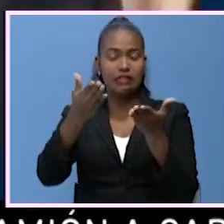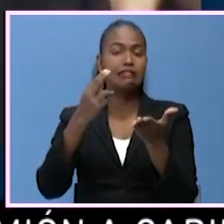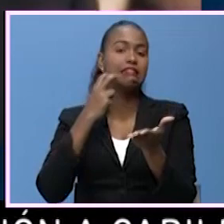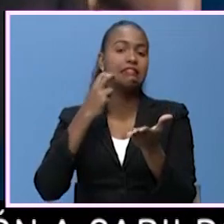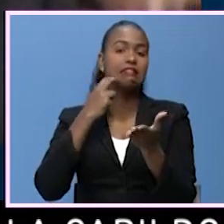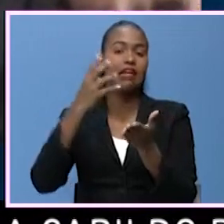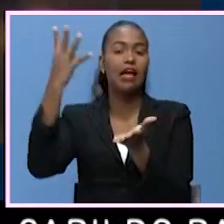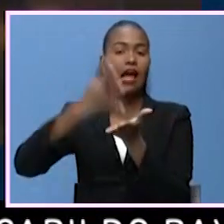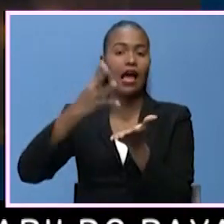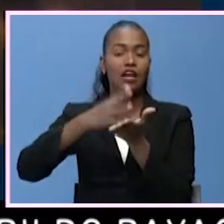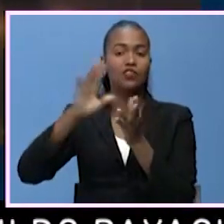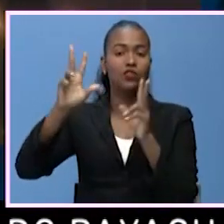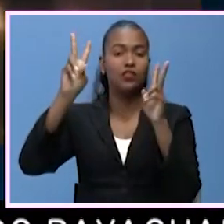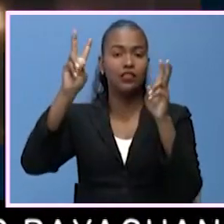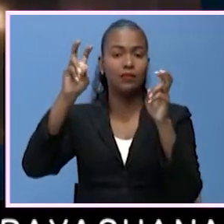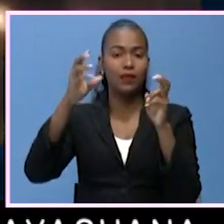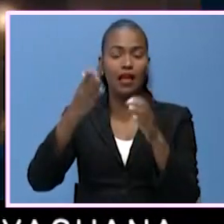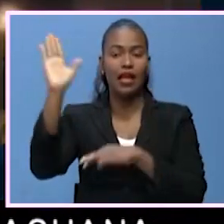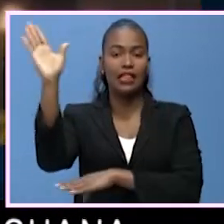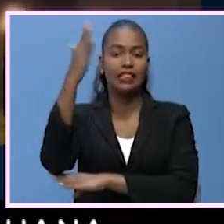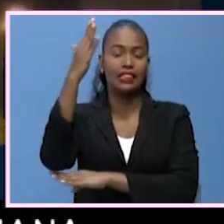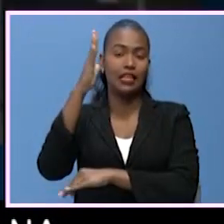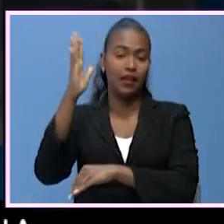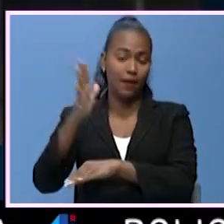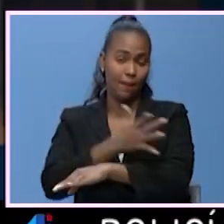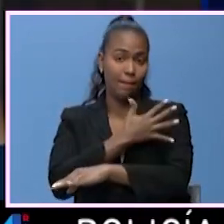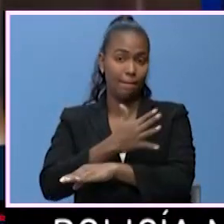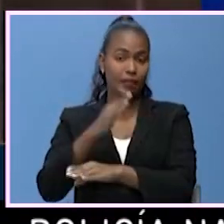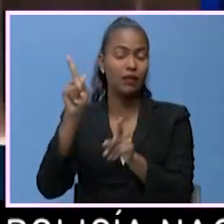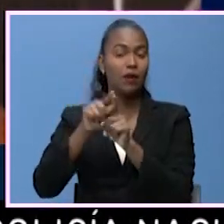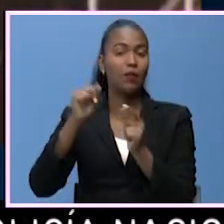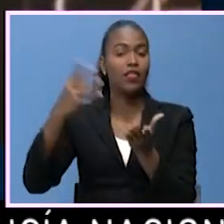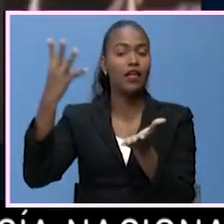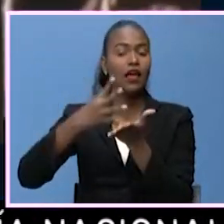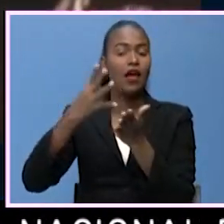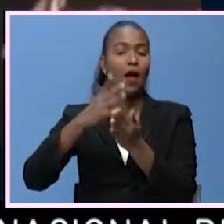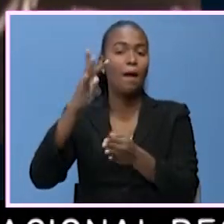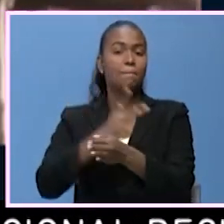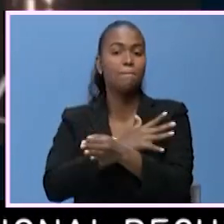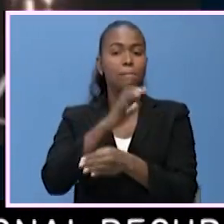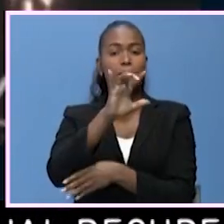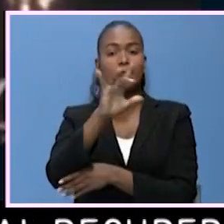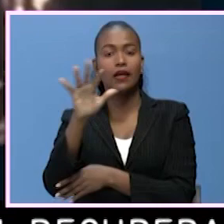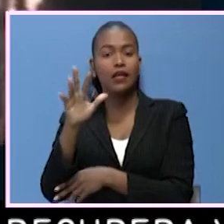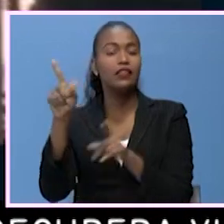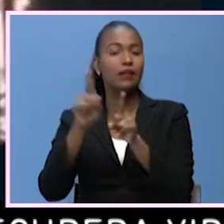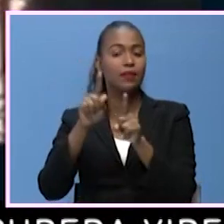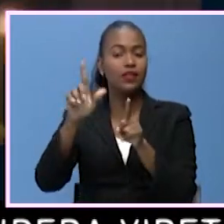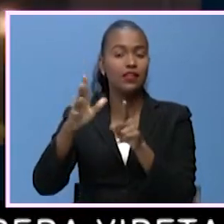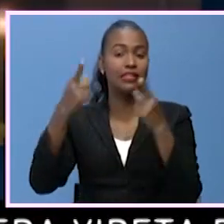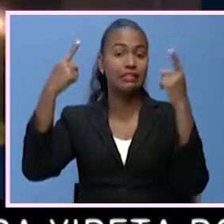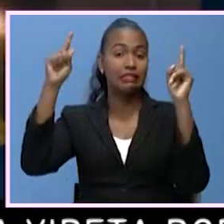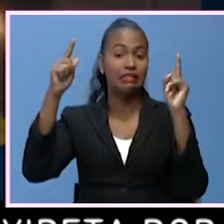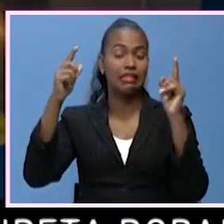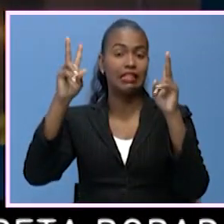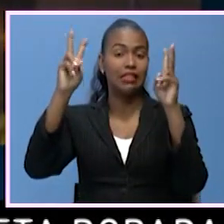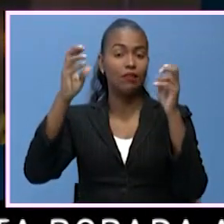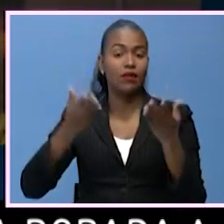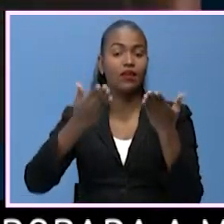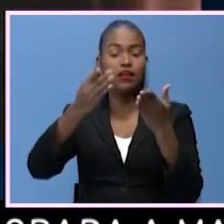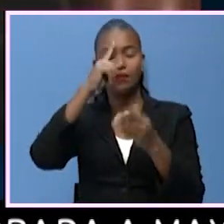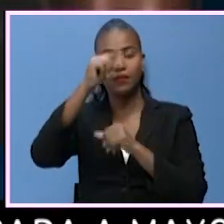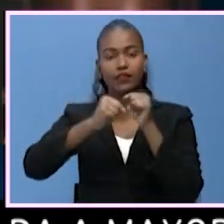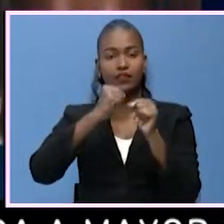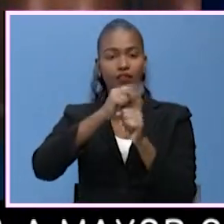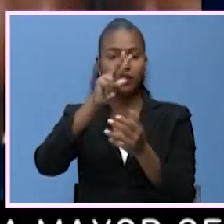gratuita la descarga de su tema Canto a la Patria. Además, podrás descargar la música, letra y pista del exitoso tema que fue lanzado en el